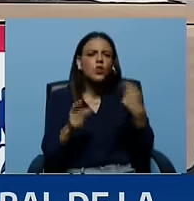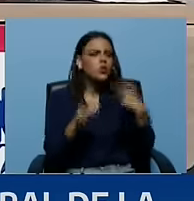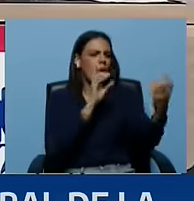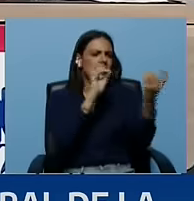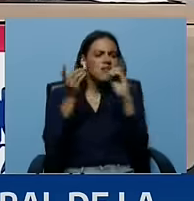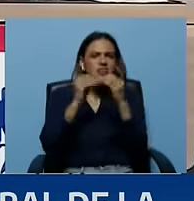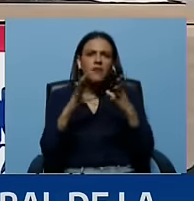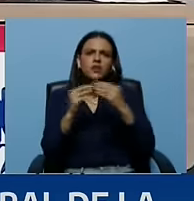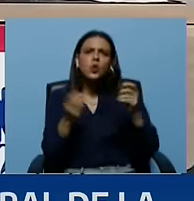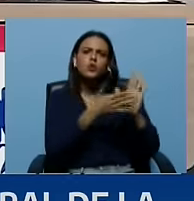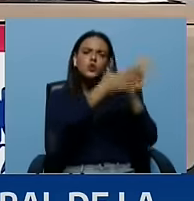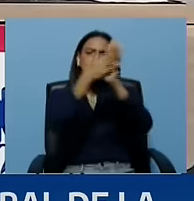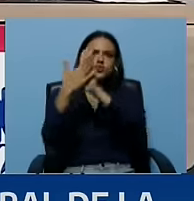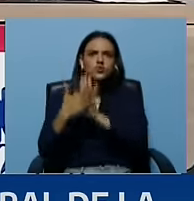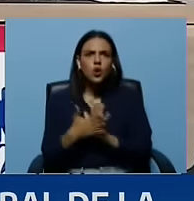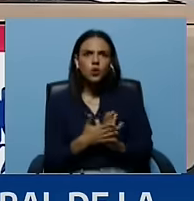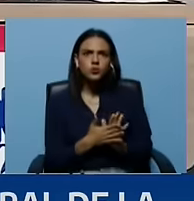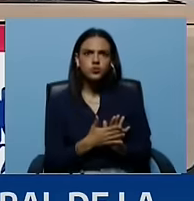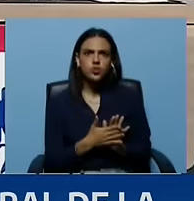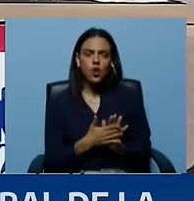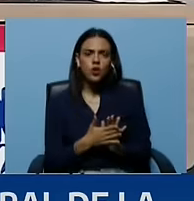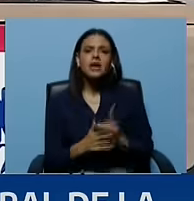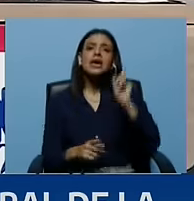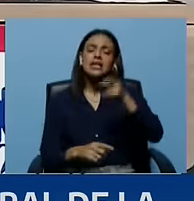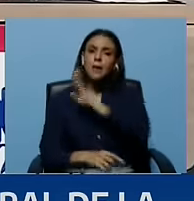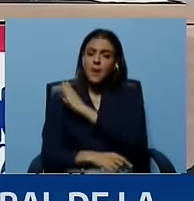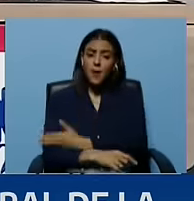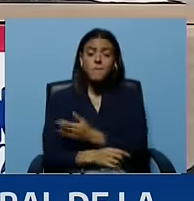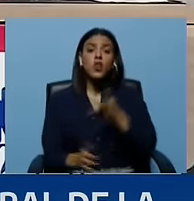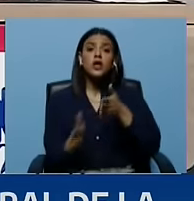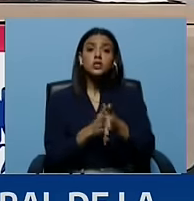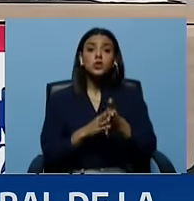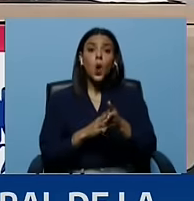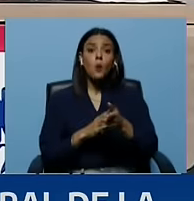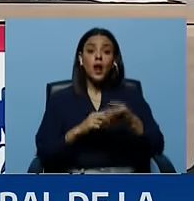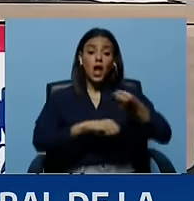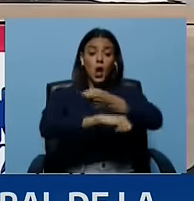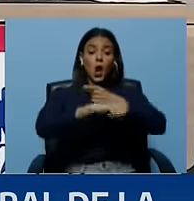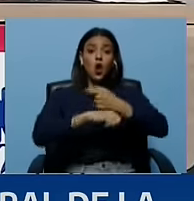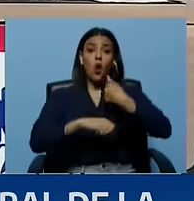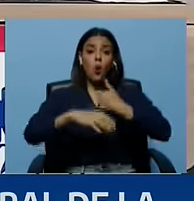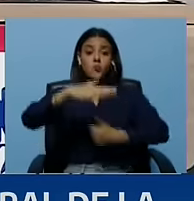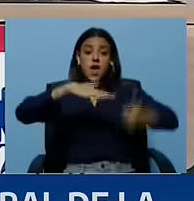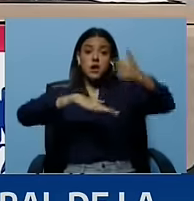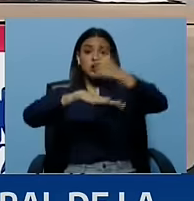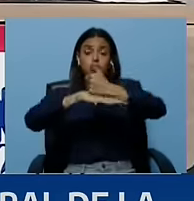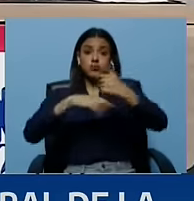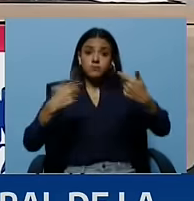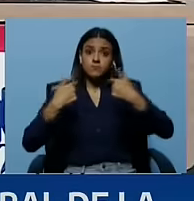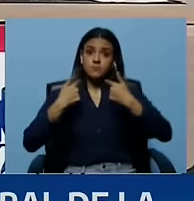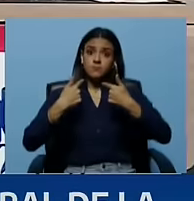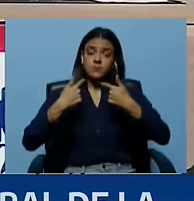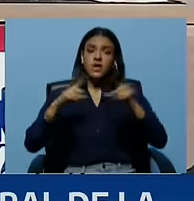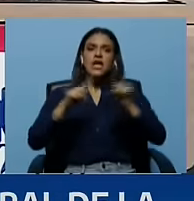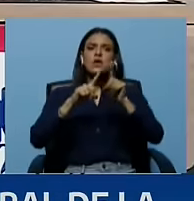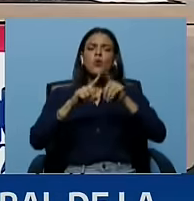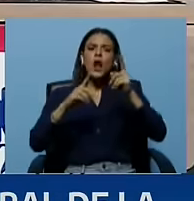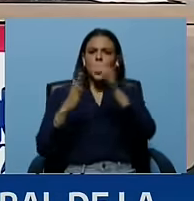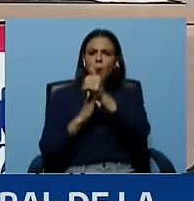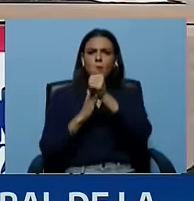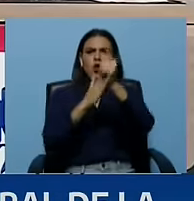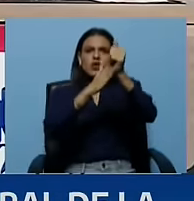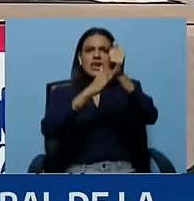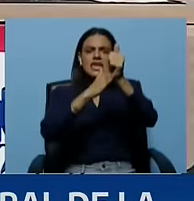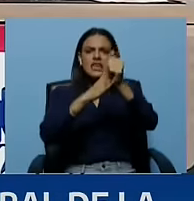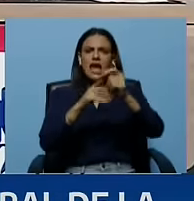necesita resolver. Y un poder ejecutivo como primer vagón del tren